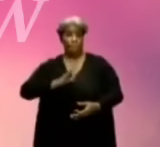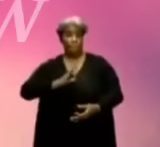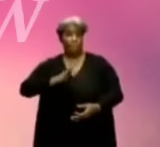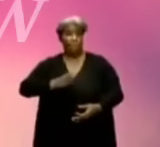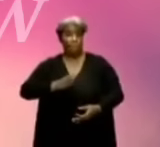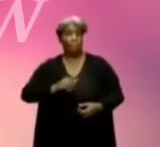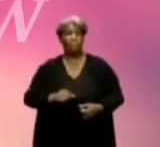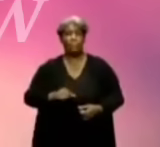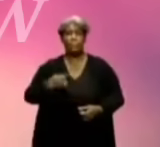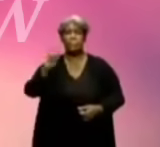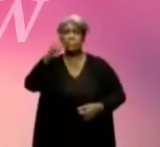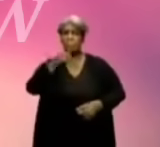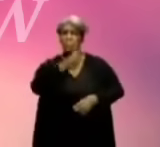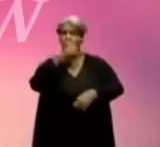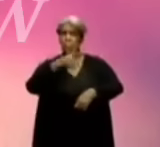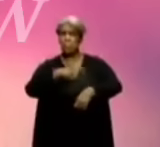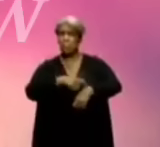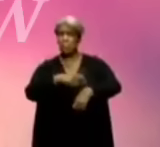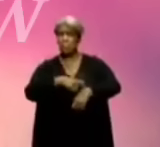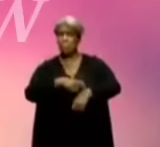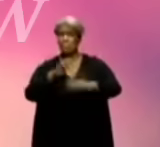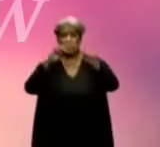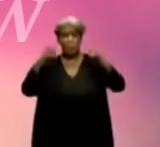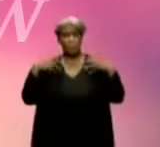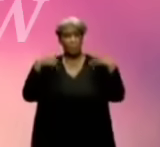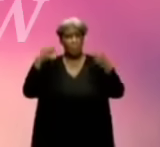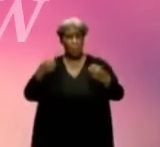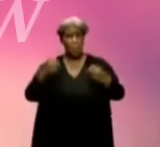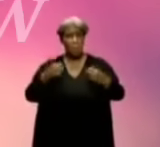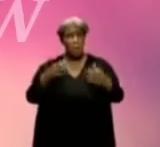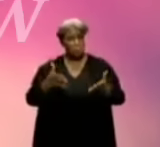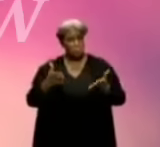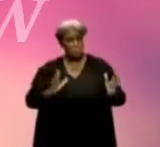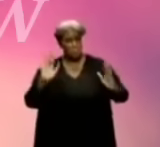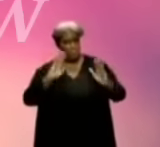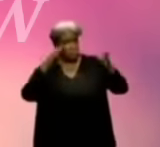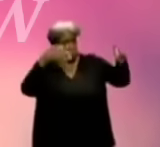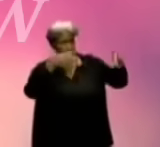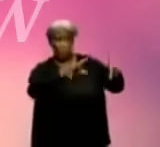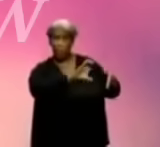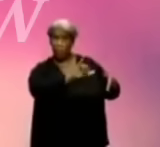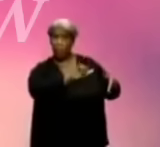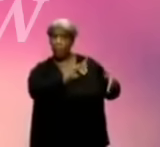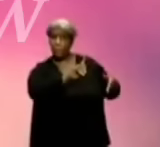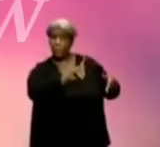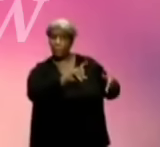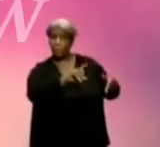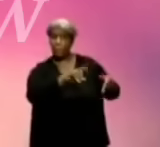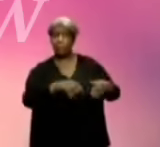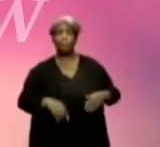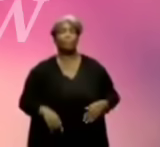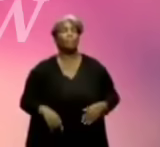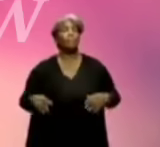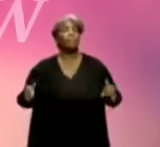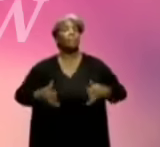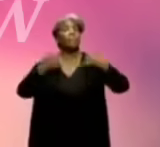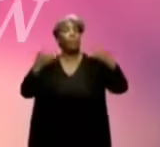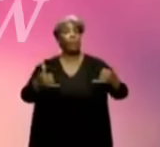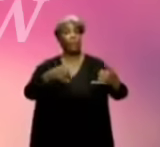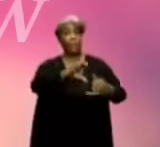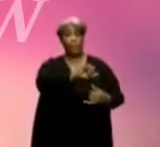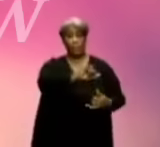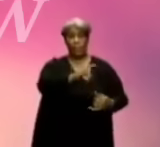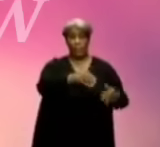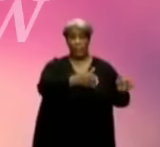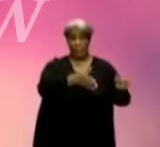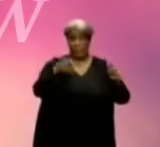de Salud, que para su colaboración, y ahora está, lo pasamos también al